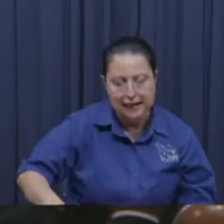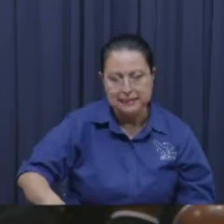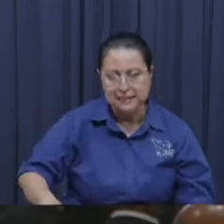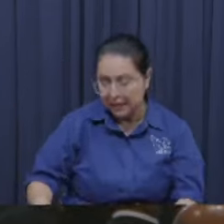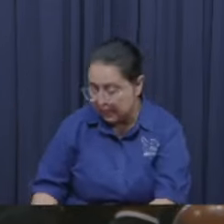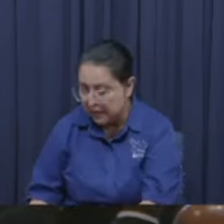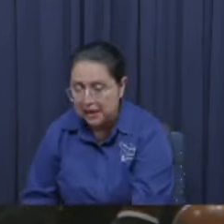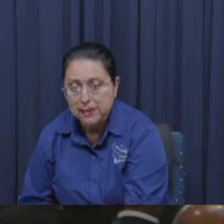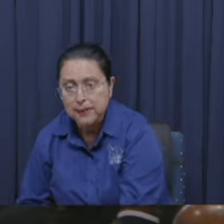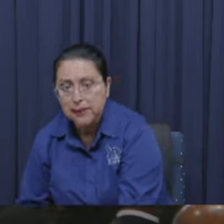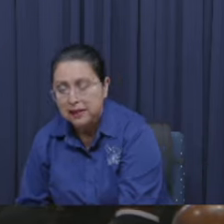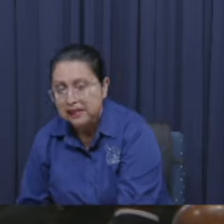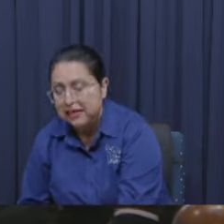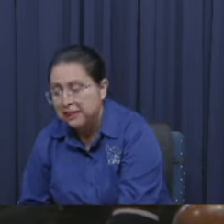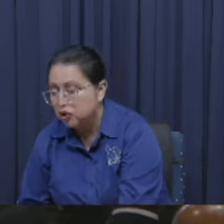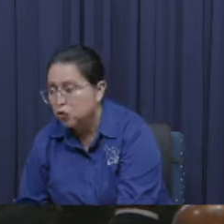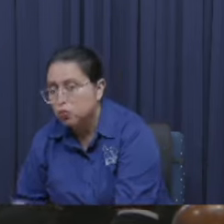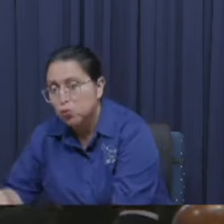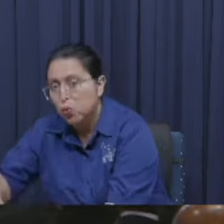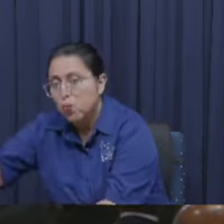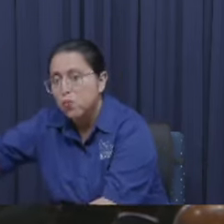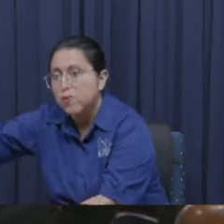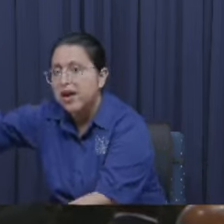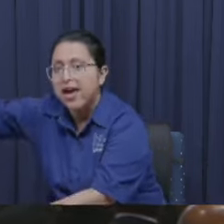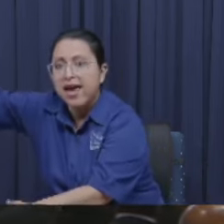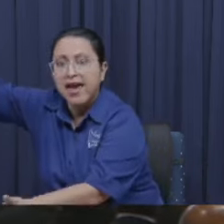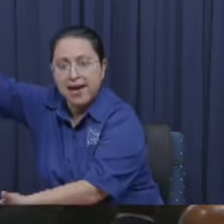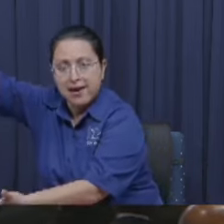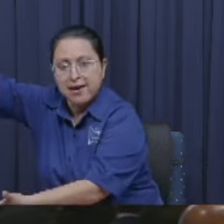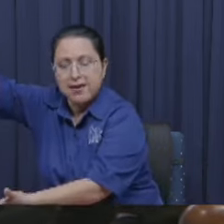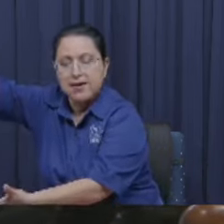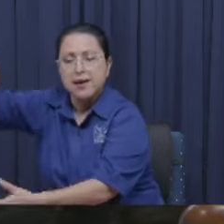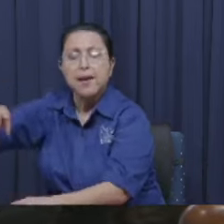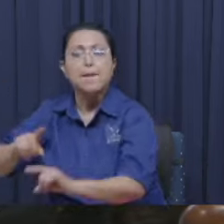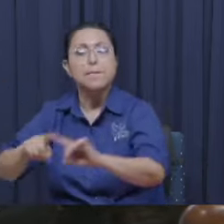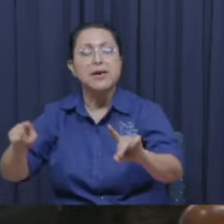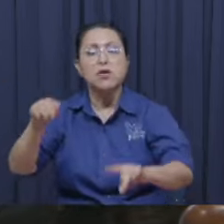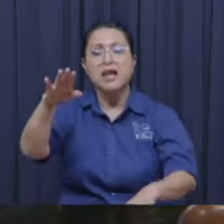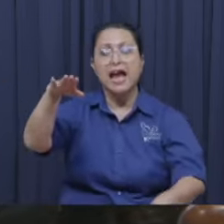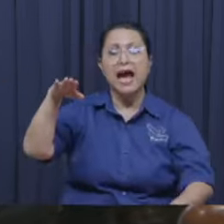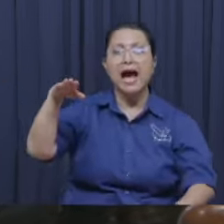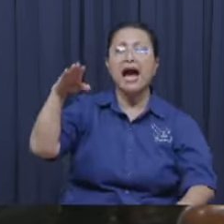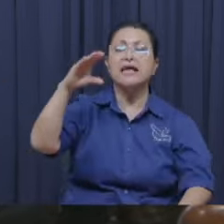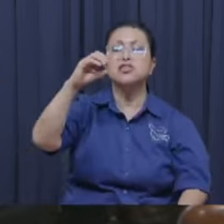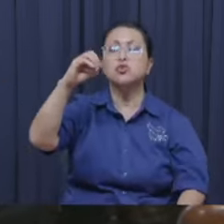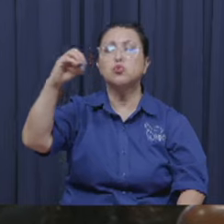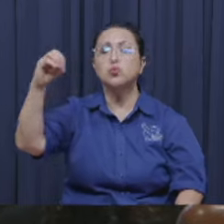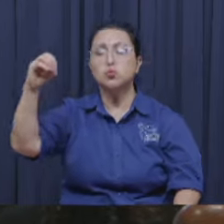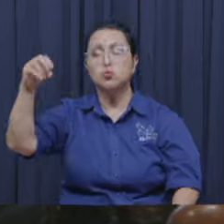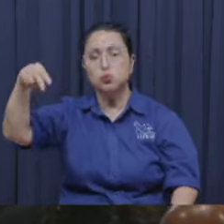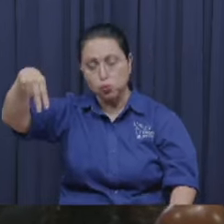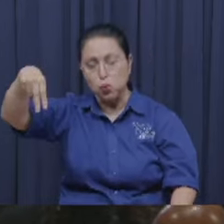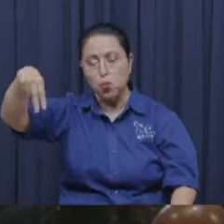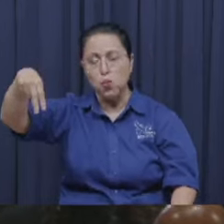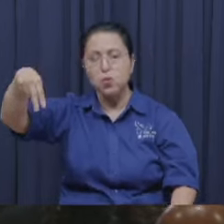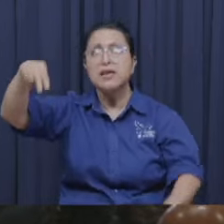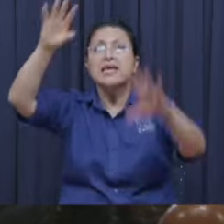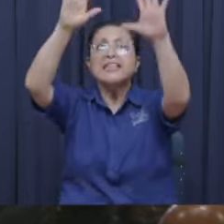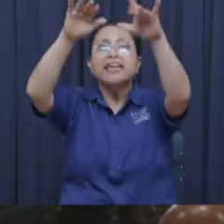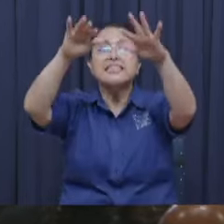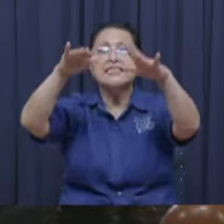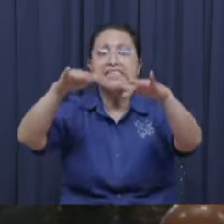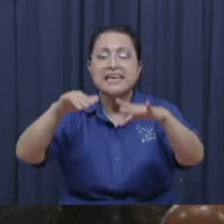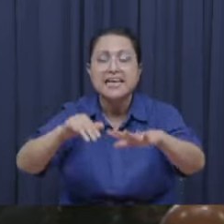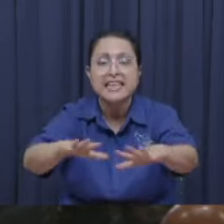terión. Esta bestia que baja del cielo es una bestia sun. ¿Pero por qué le